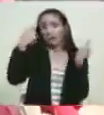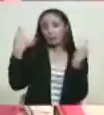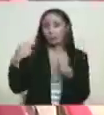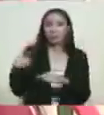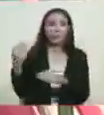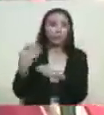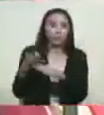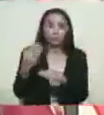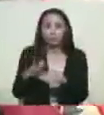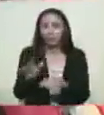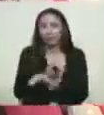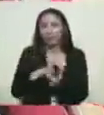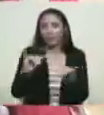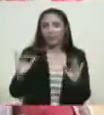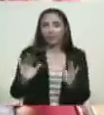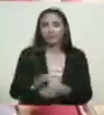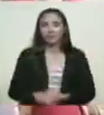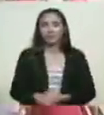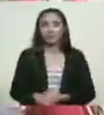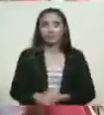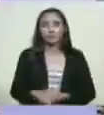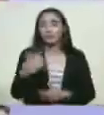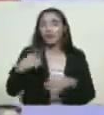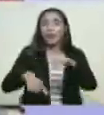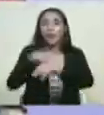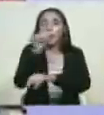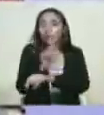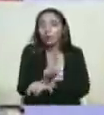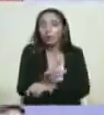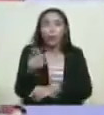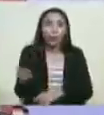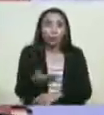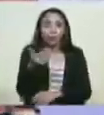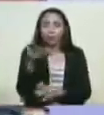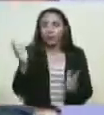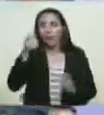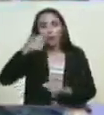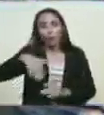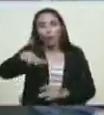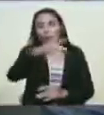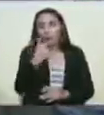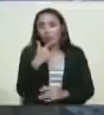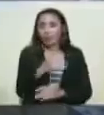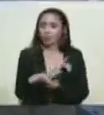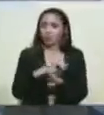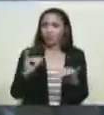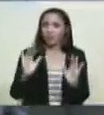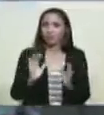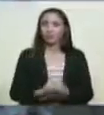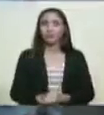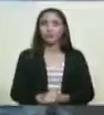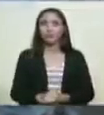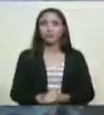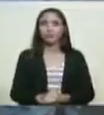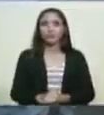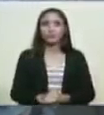el pueblo en las calles, es lo único que me importa. Yo les pregunto,